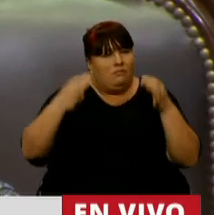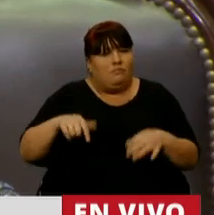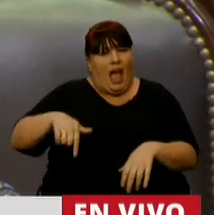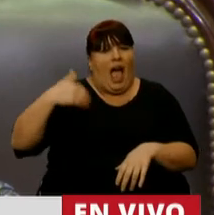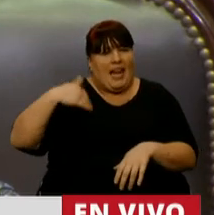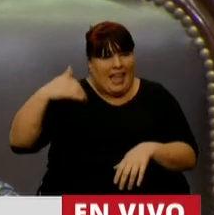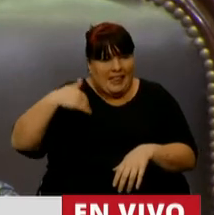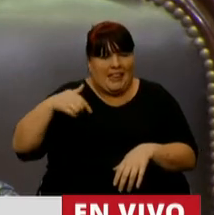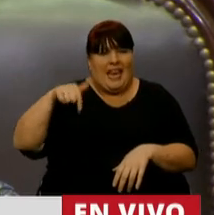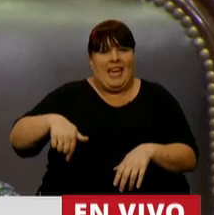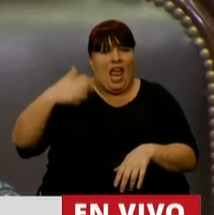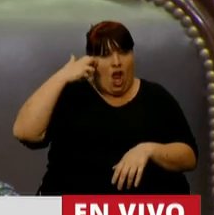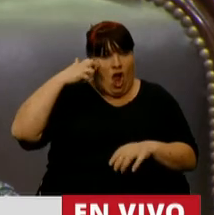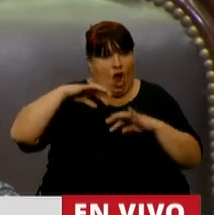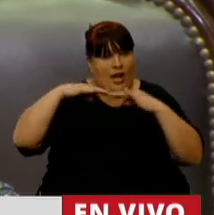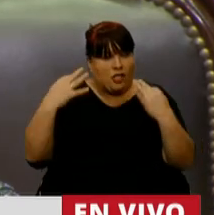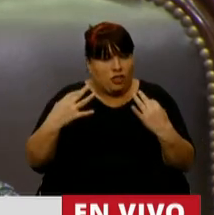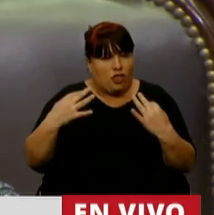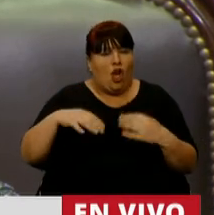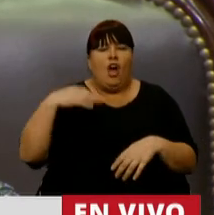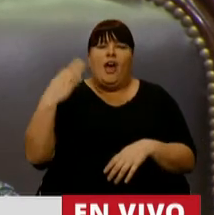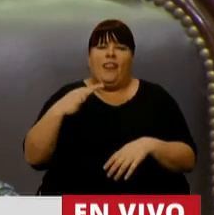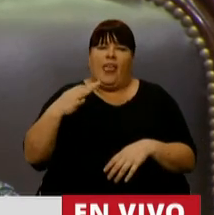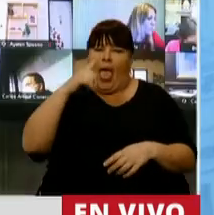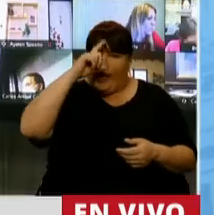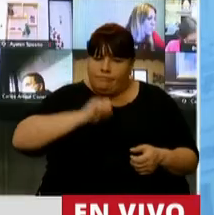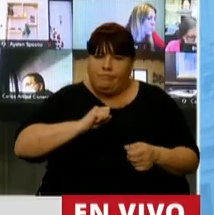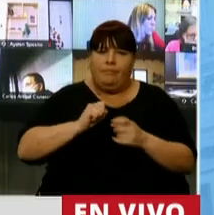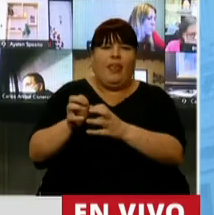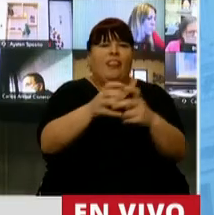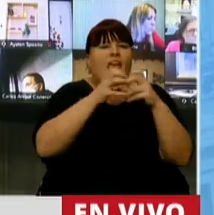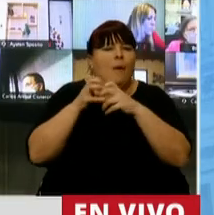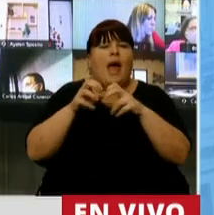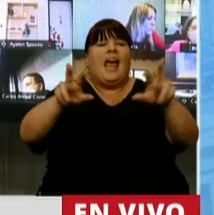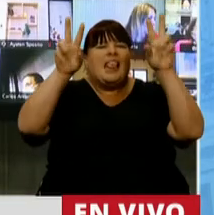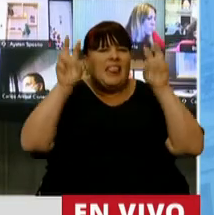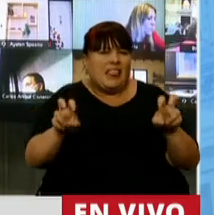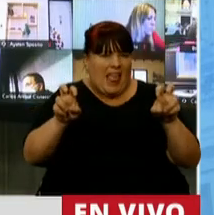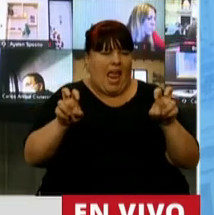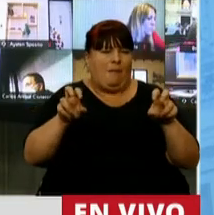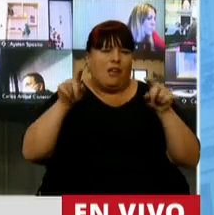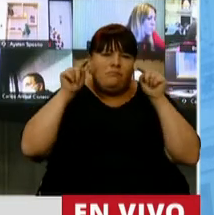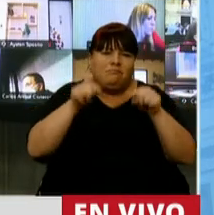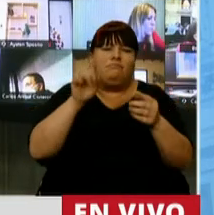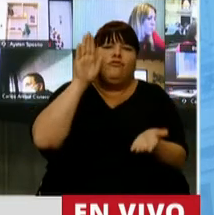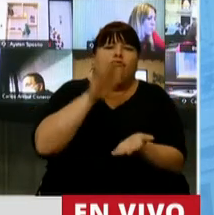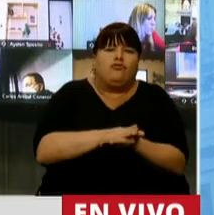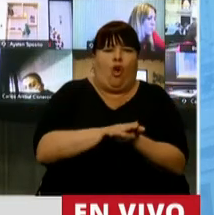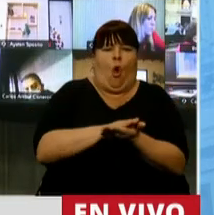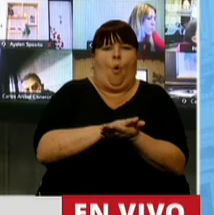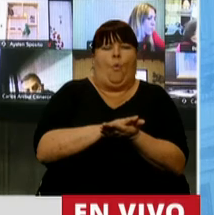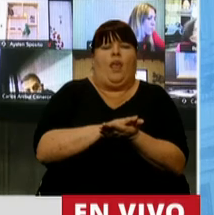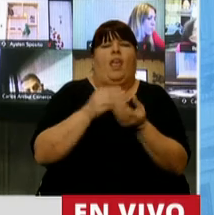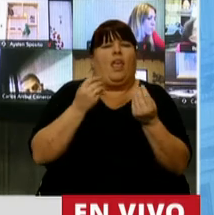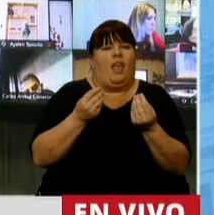Definitivamente en la Argentina y en este Congreso nos tenemos que animar a debatir temas que tienen que ver con